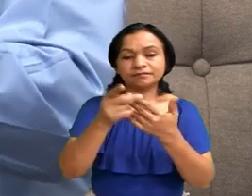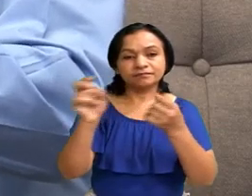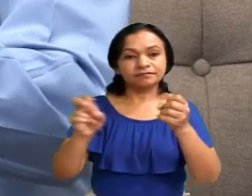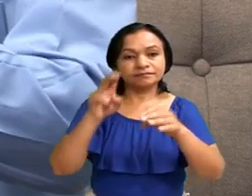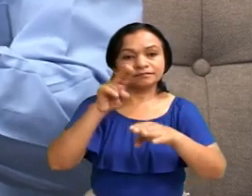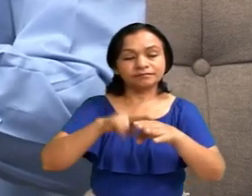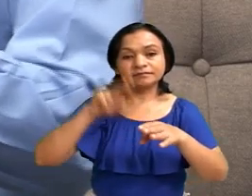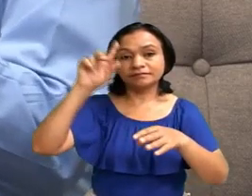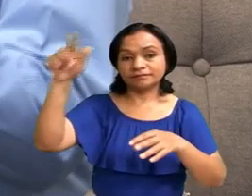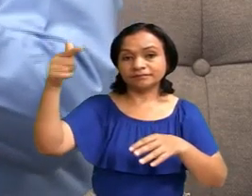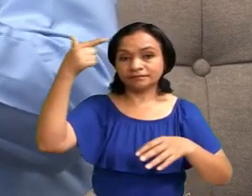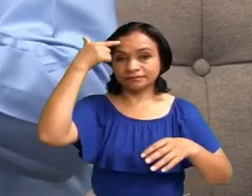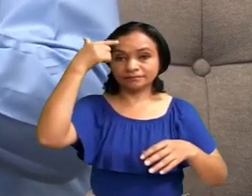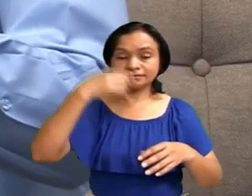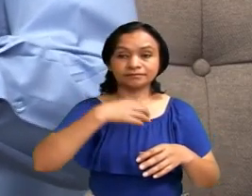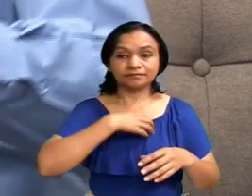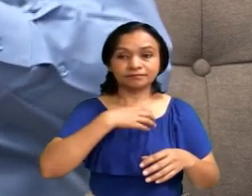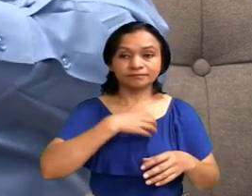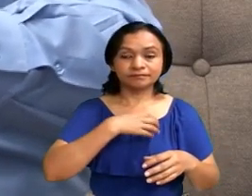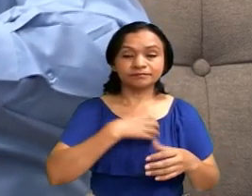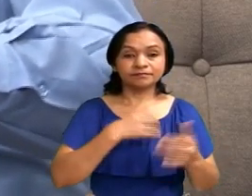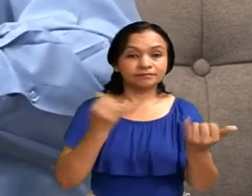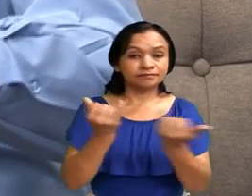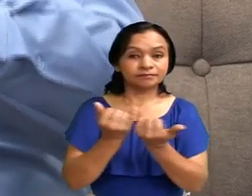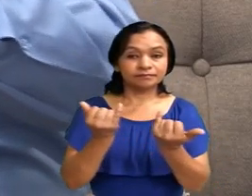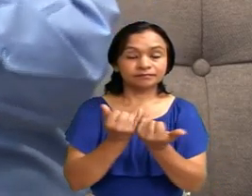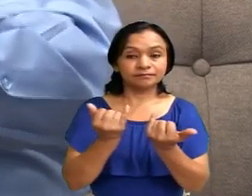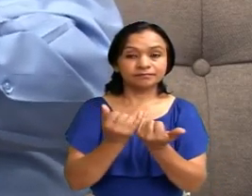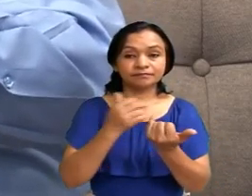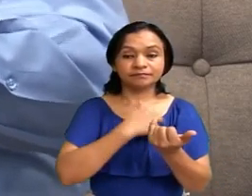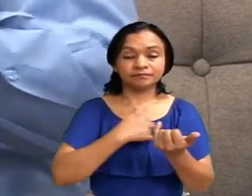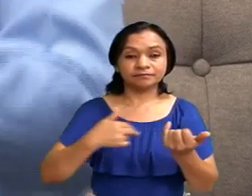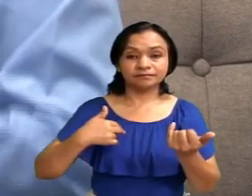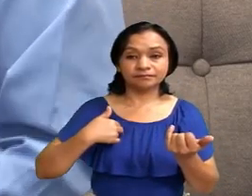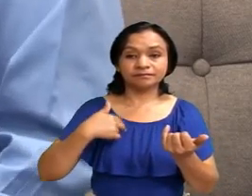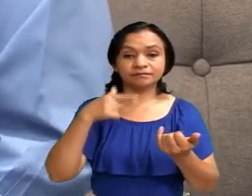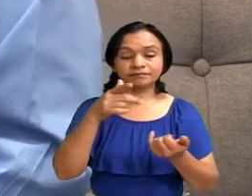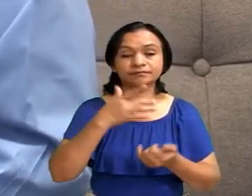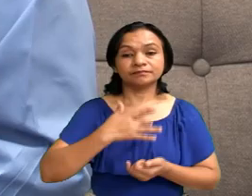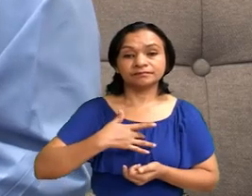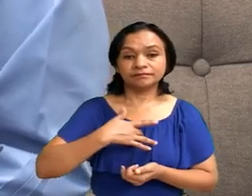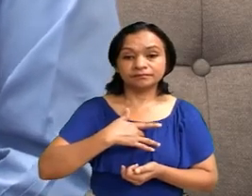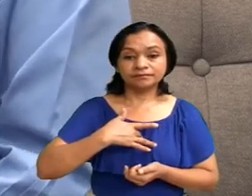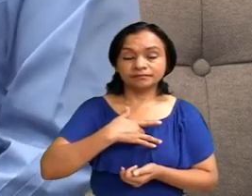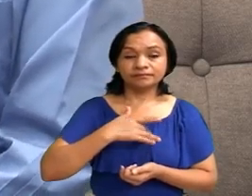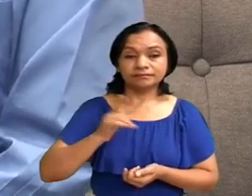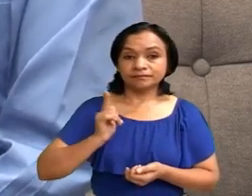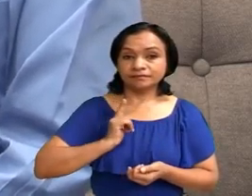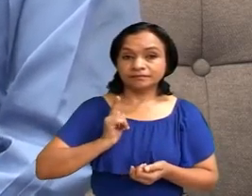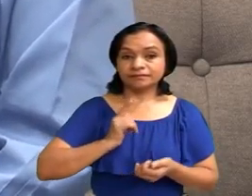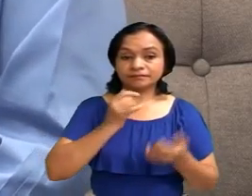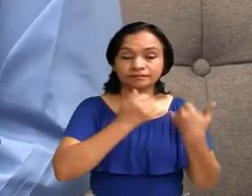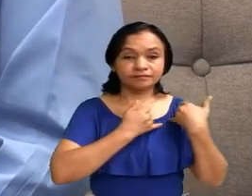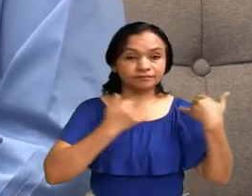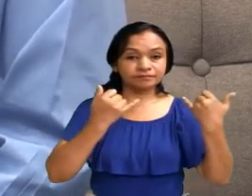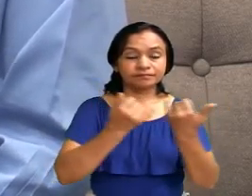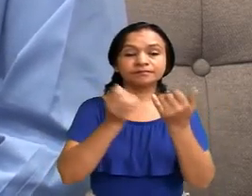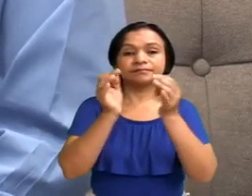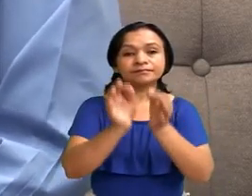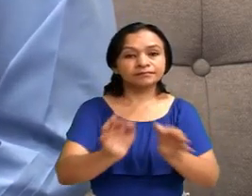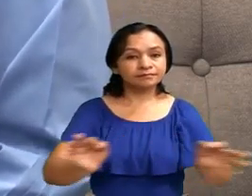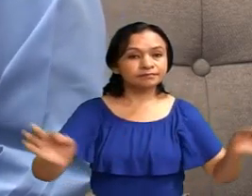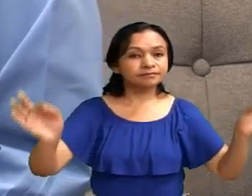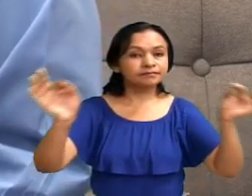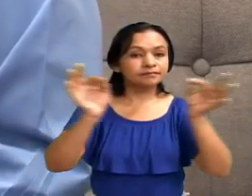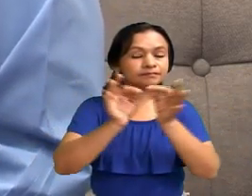nuestro gobierno, también trastoca, se acerca a esas necesidades que tenemos en instituciones tan importantes, tan